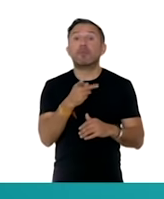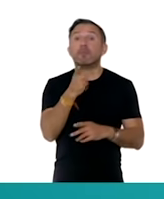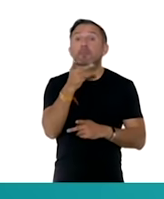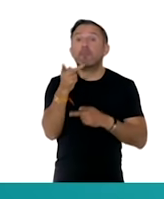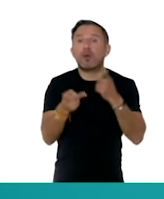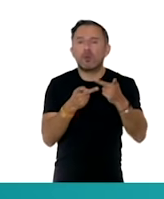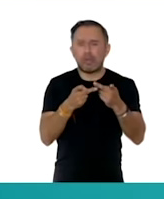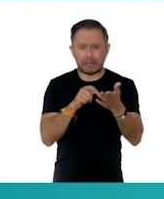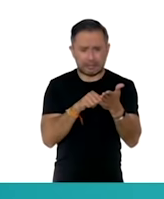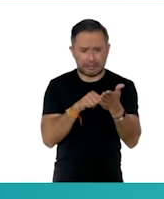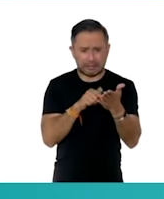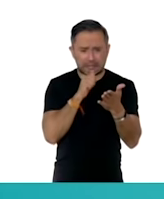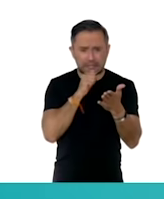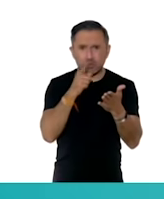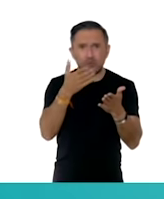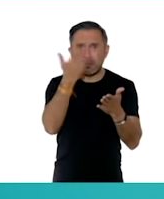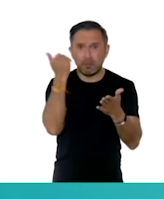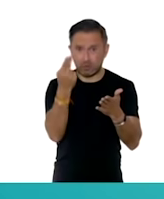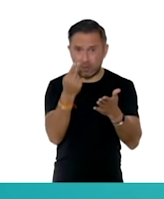preguntas, contáctanos.